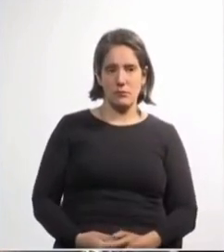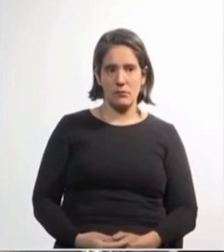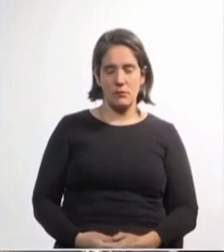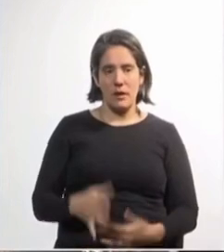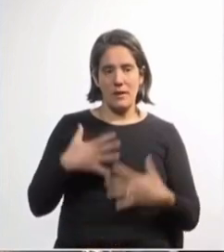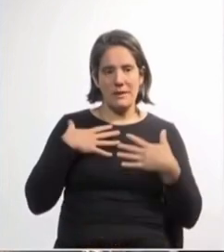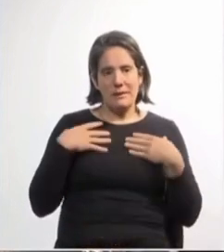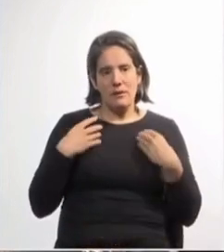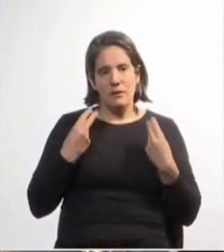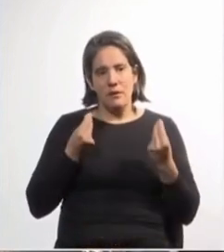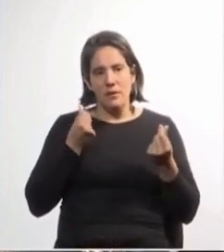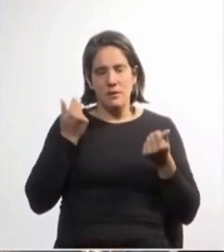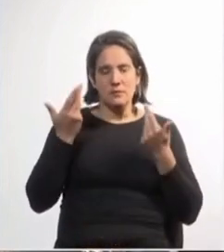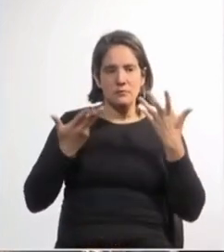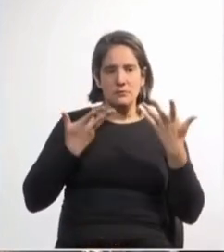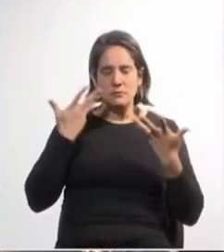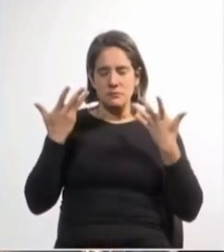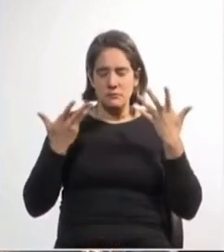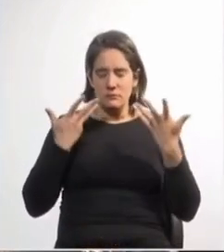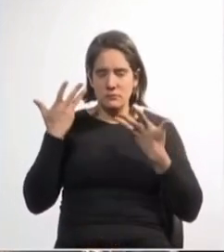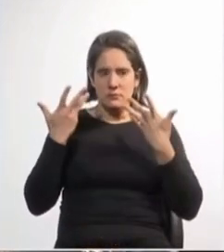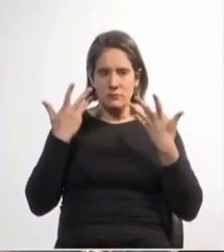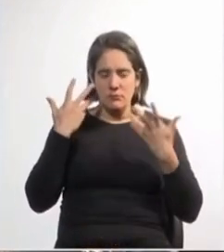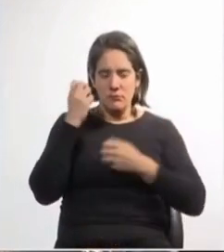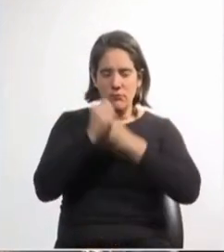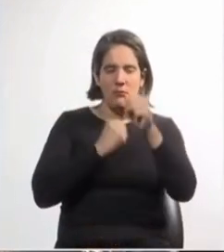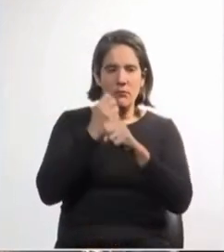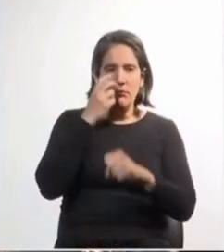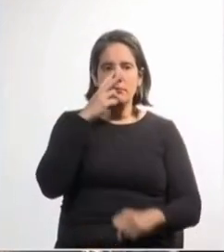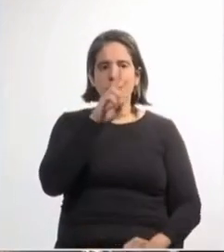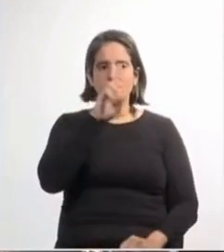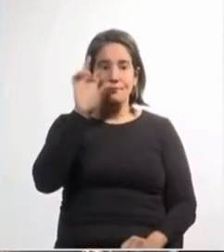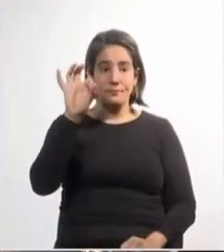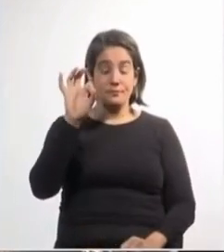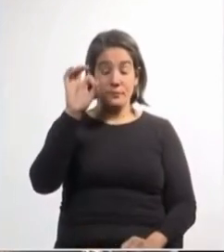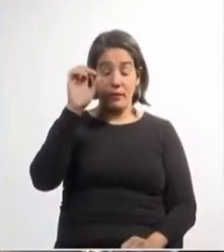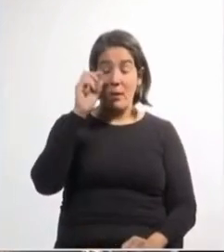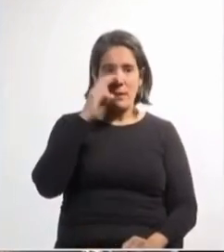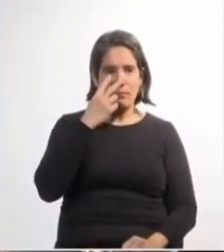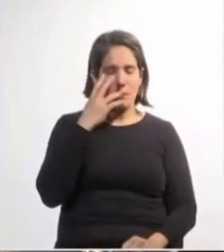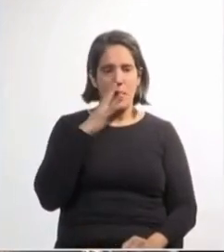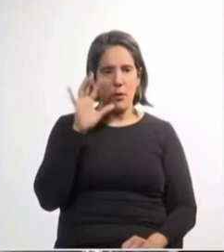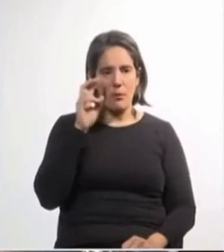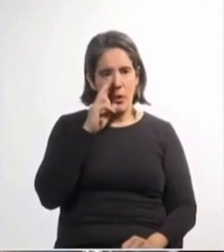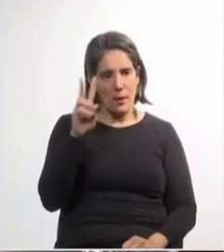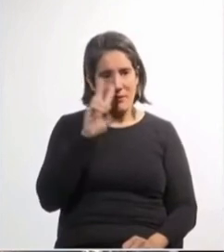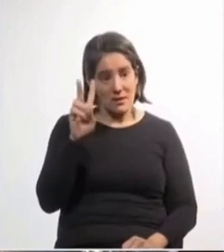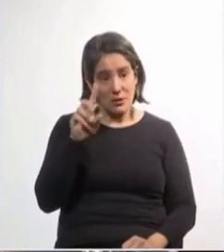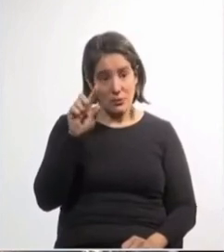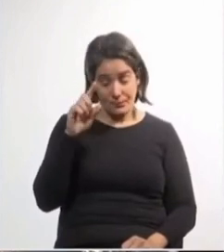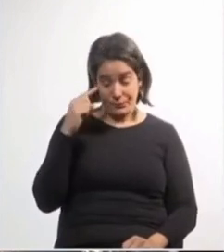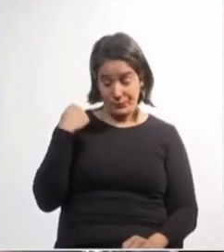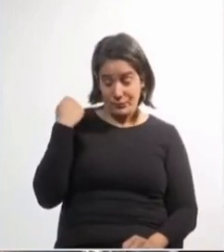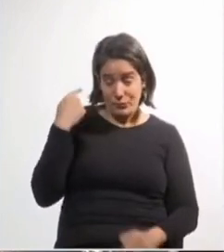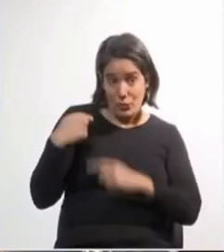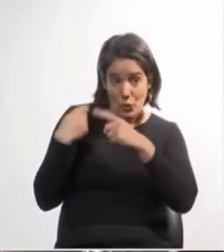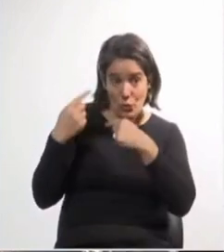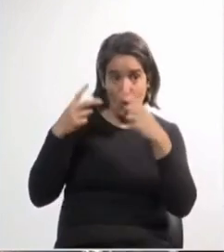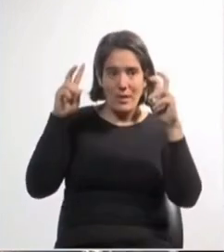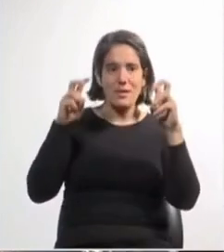Sentimos que, mirando no solo el año 2022, sino la estrategia del gobierno en materia